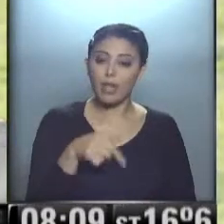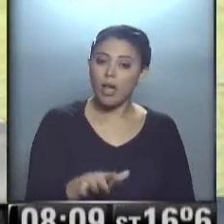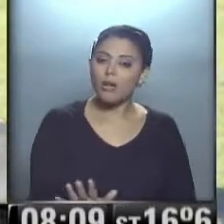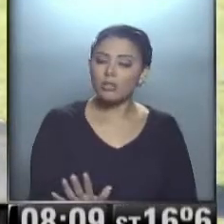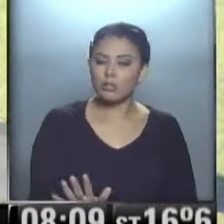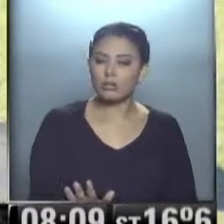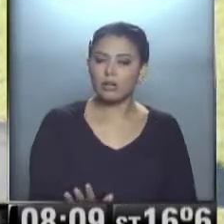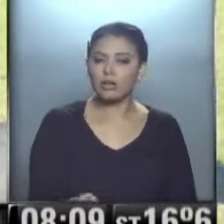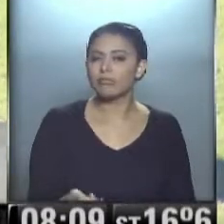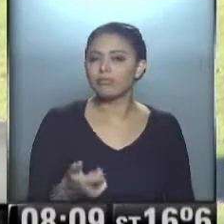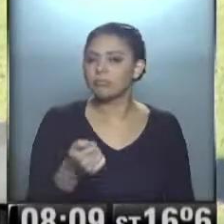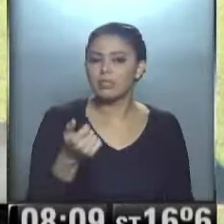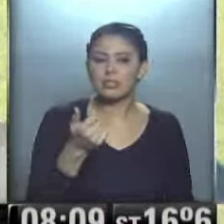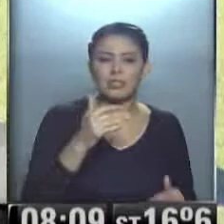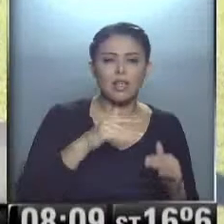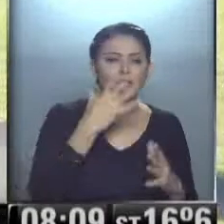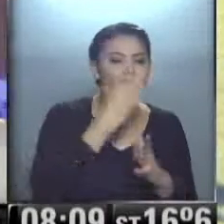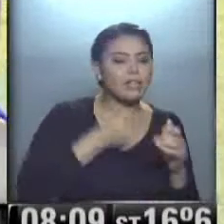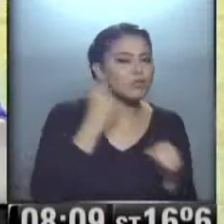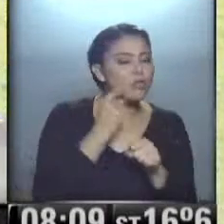casi nulo el margen de error.